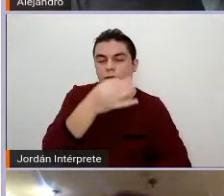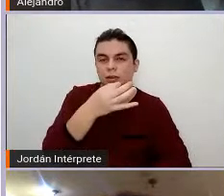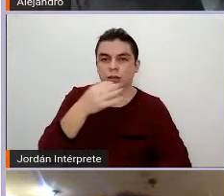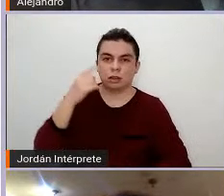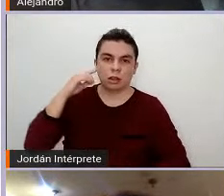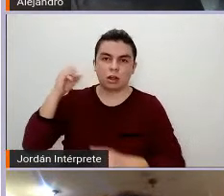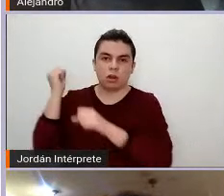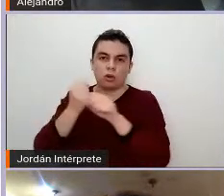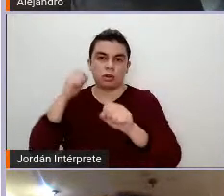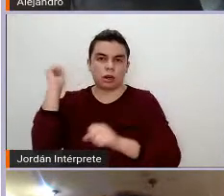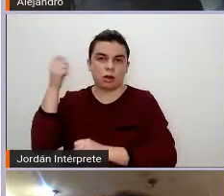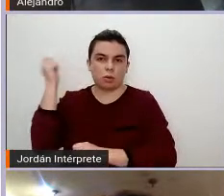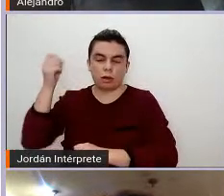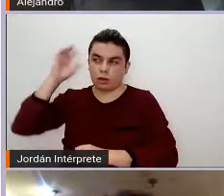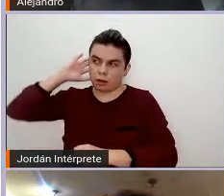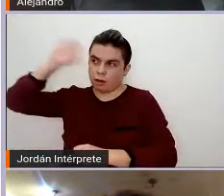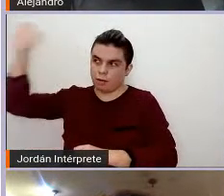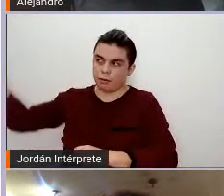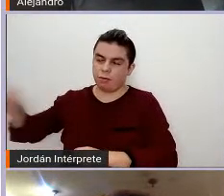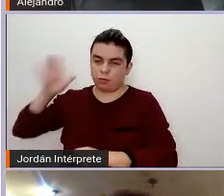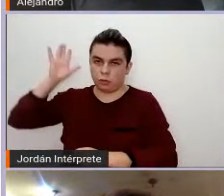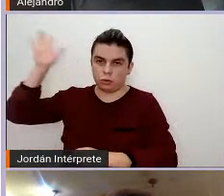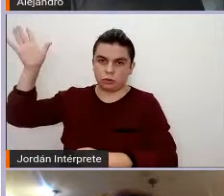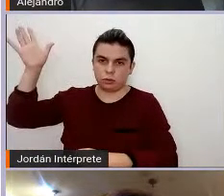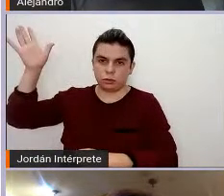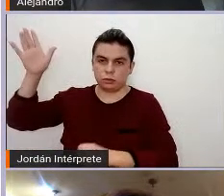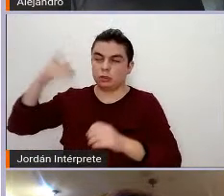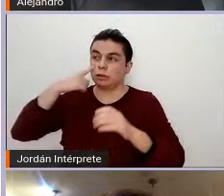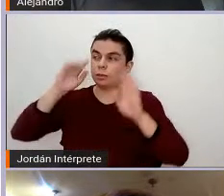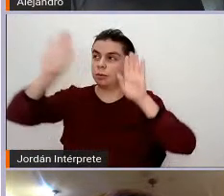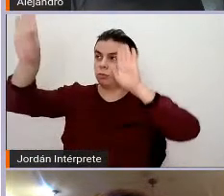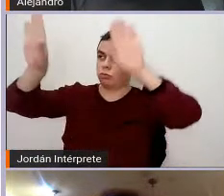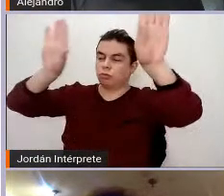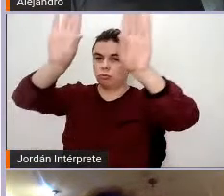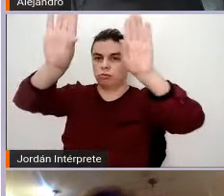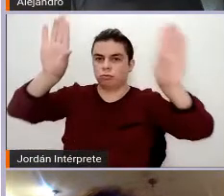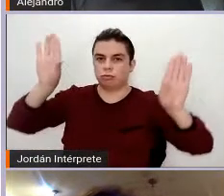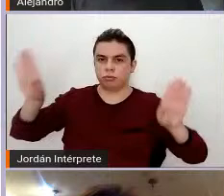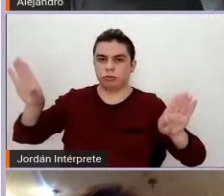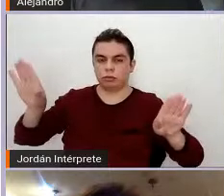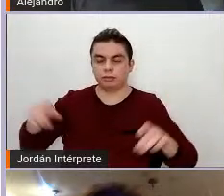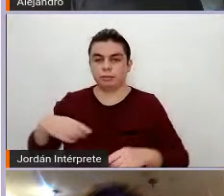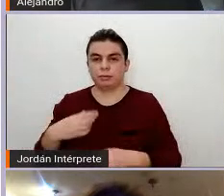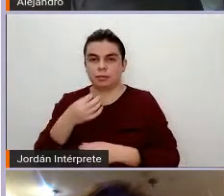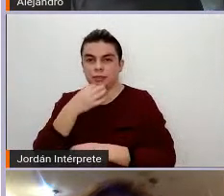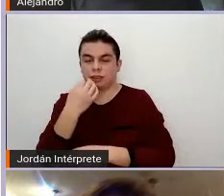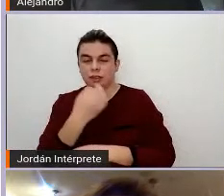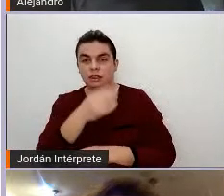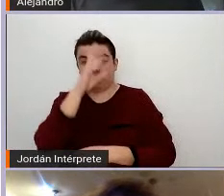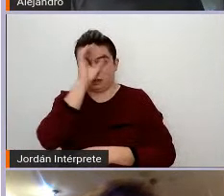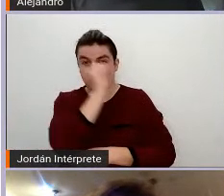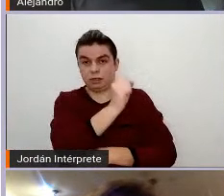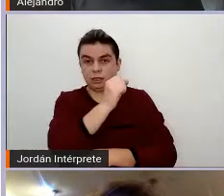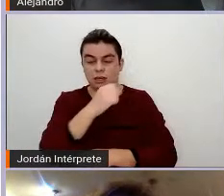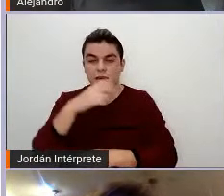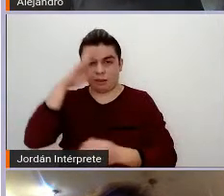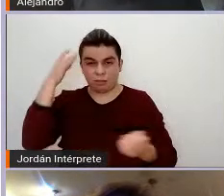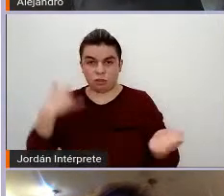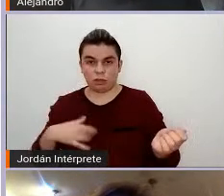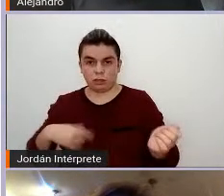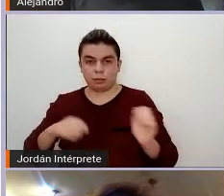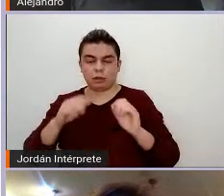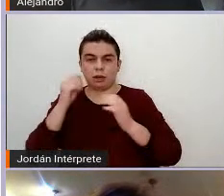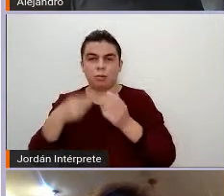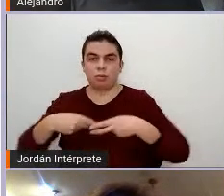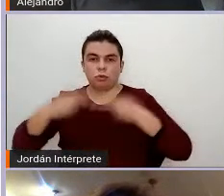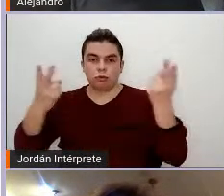fondo. En Argentina, Violeta publicó el disco El Folclor de Chile según Violeta Parra, cuya portada